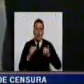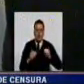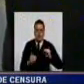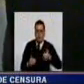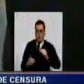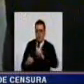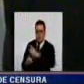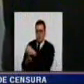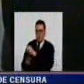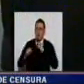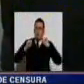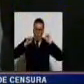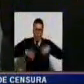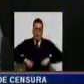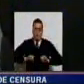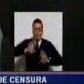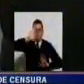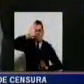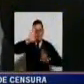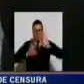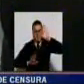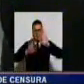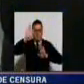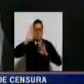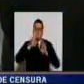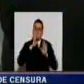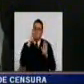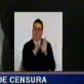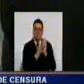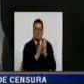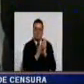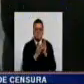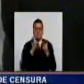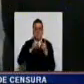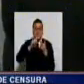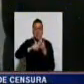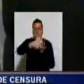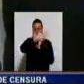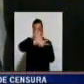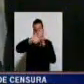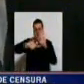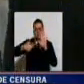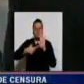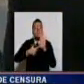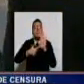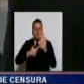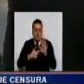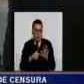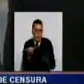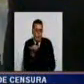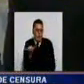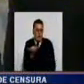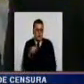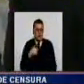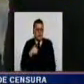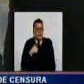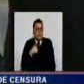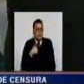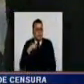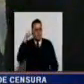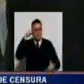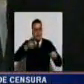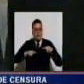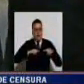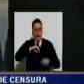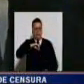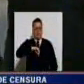competencia. Y segundo, porque viola el derecho constitucionalidad a la moralidad administrativa, es